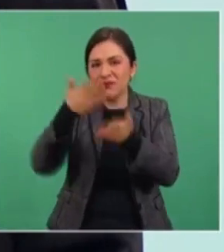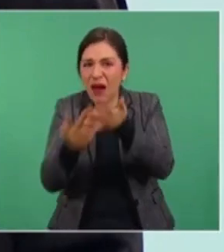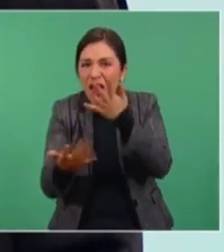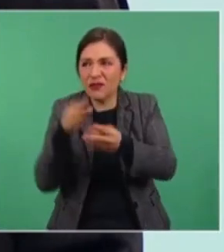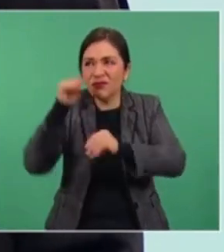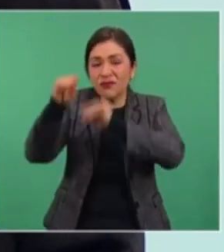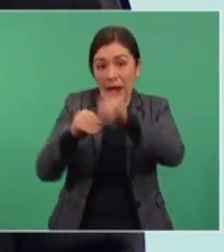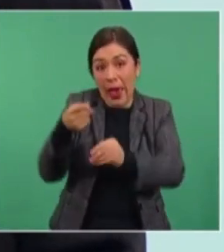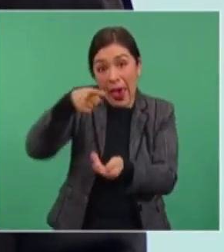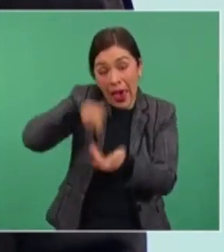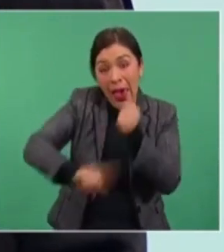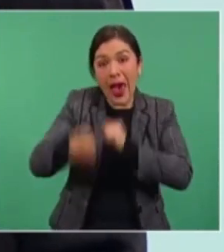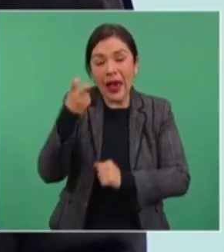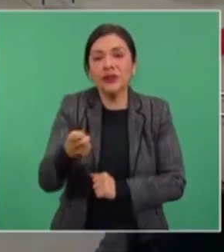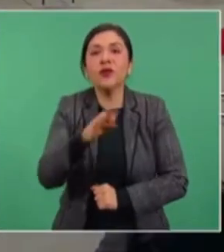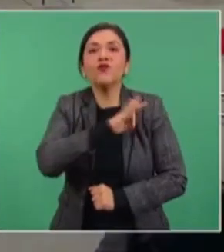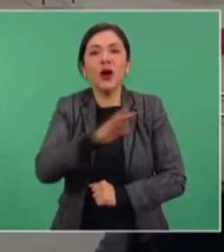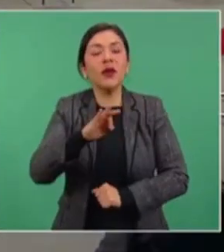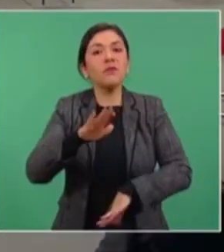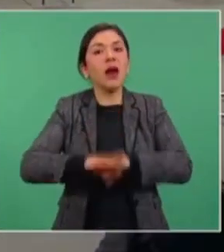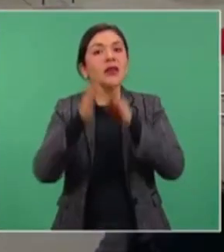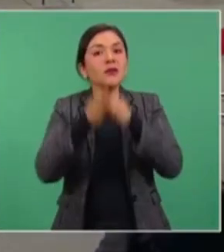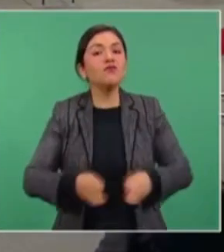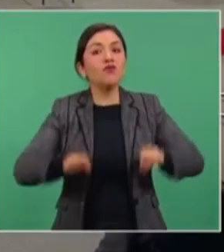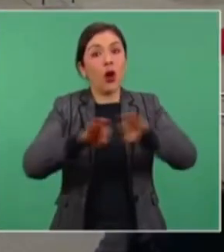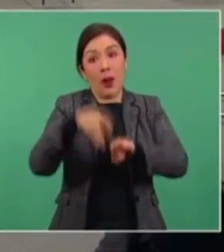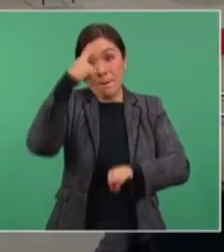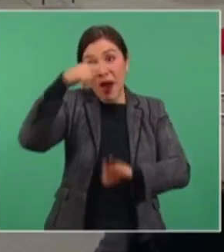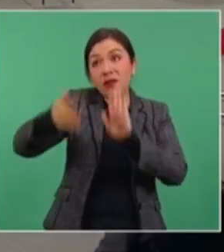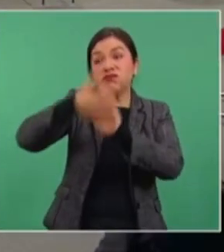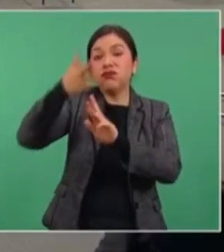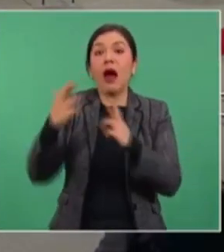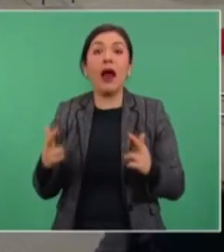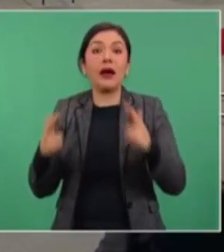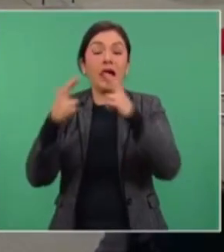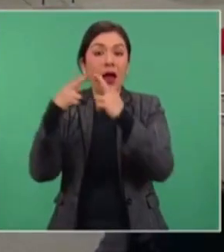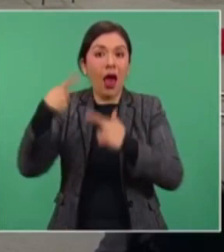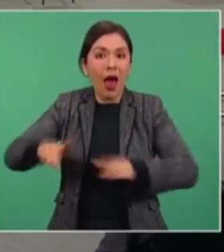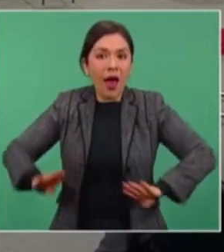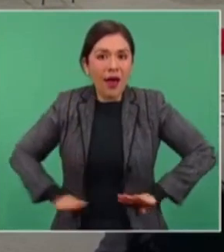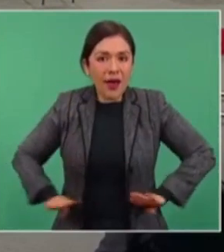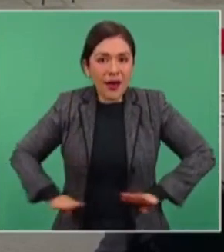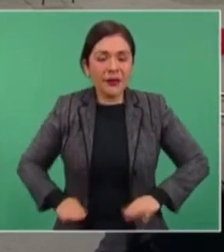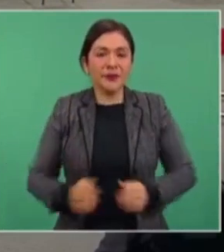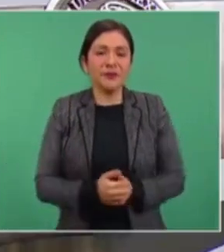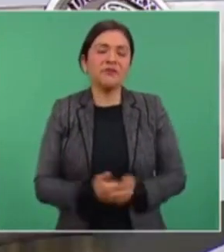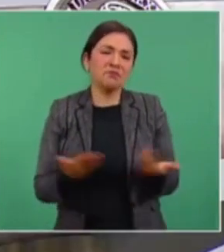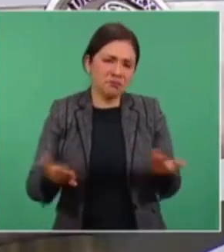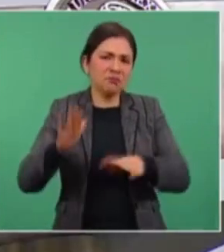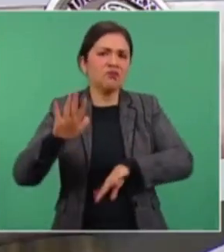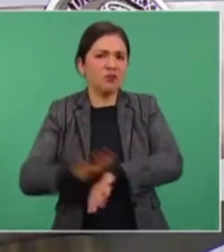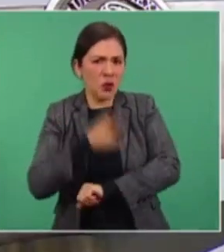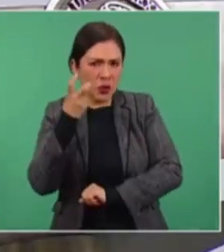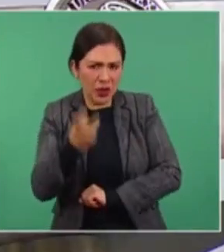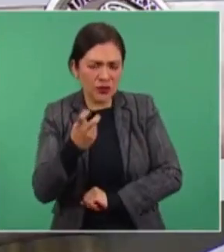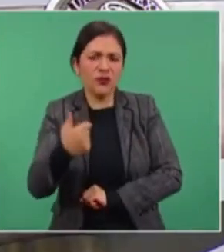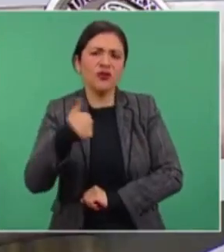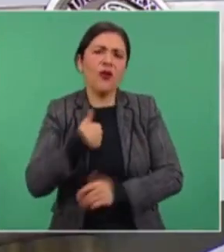manera muy importante en la arquitectura religiosa. Por eso he